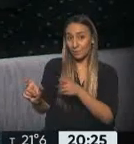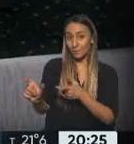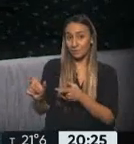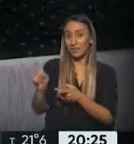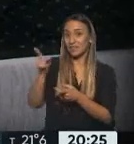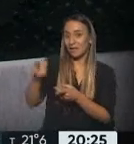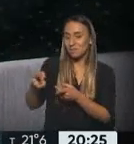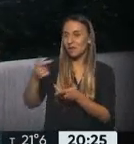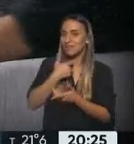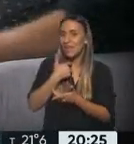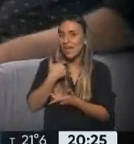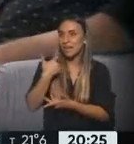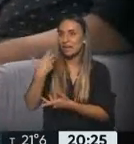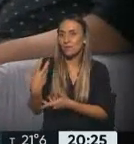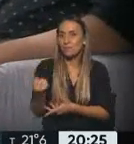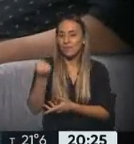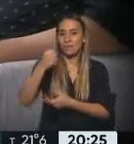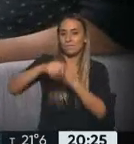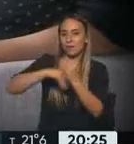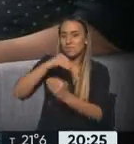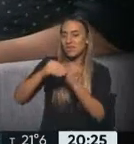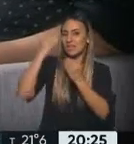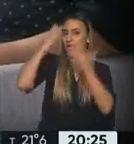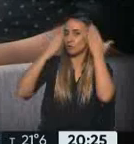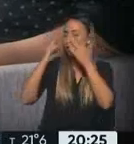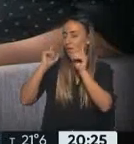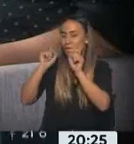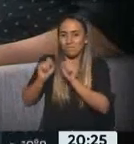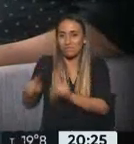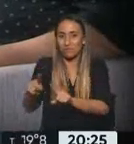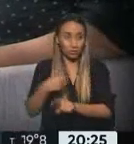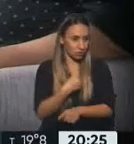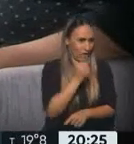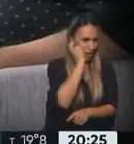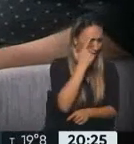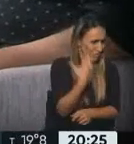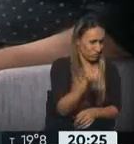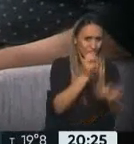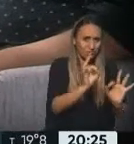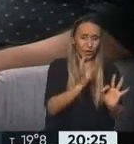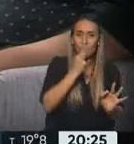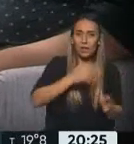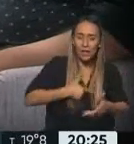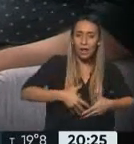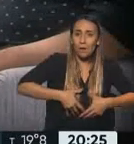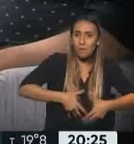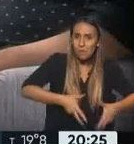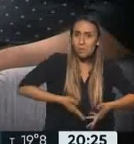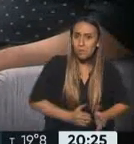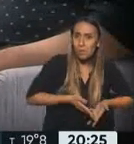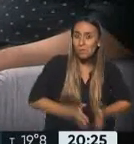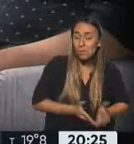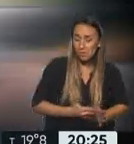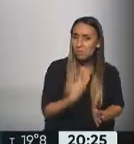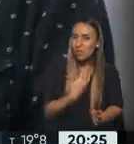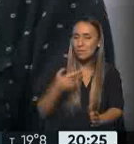este proceso de cumplir ese sueño que yo lo pude lograr las veces que yo quise. Sabíamos que se podía